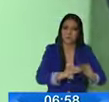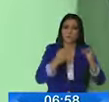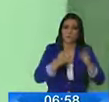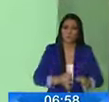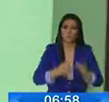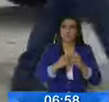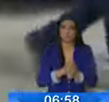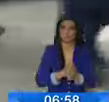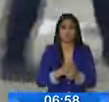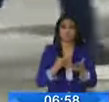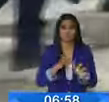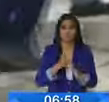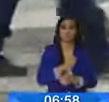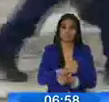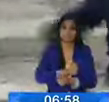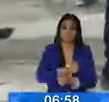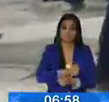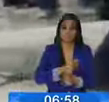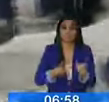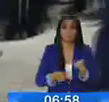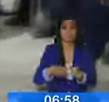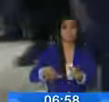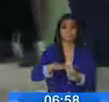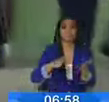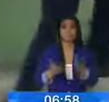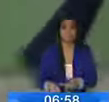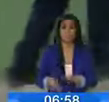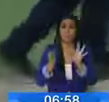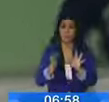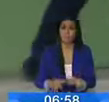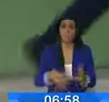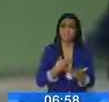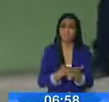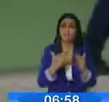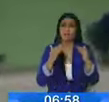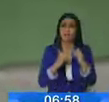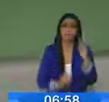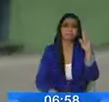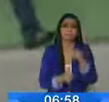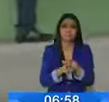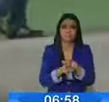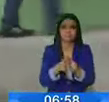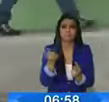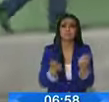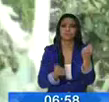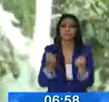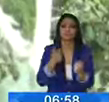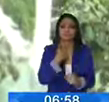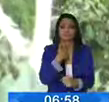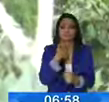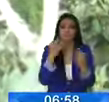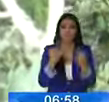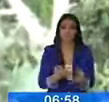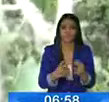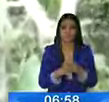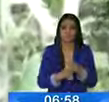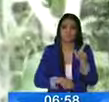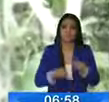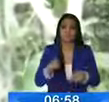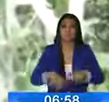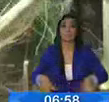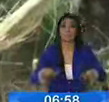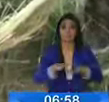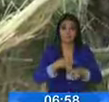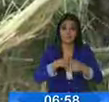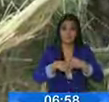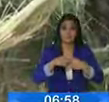funcionarios fueron abrazados por la desgracia cuando regresaban a casa la muerte se le puso al chofer en el camino unos quedaron en medio de la